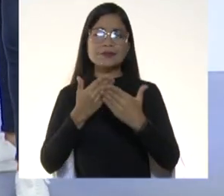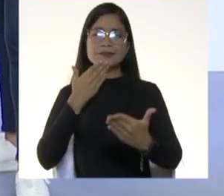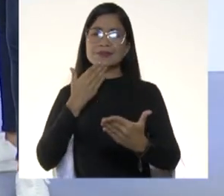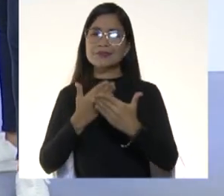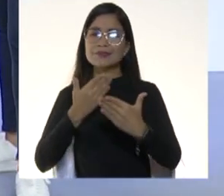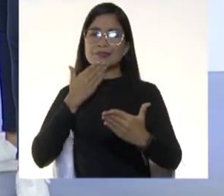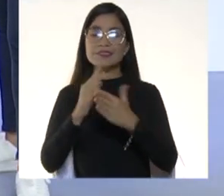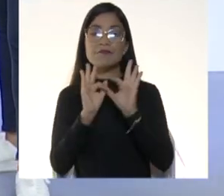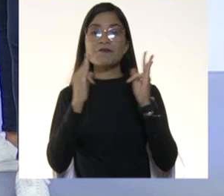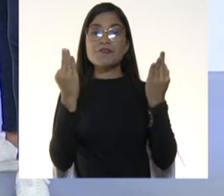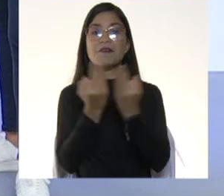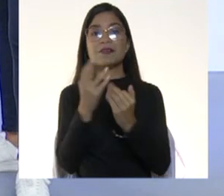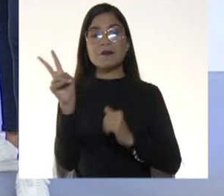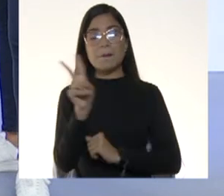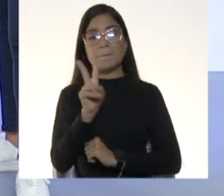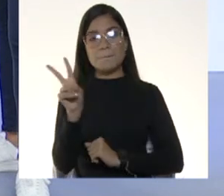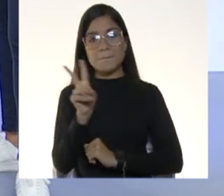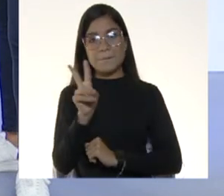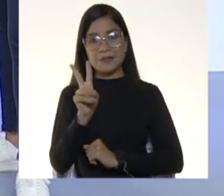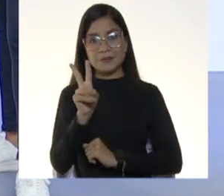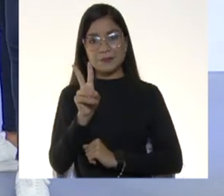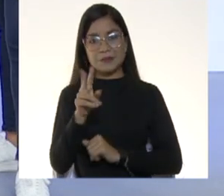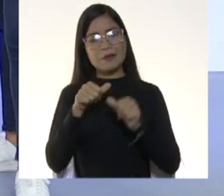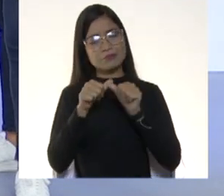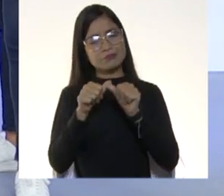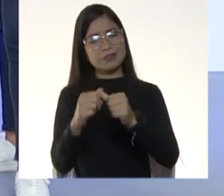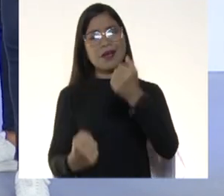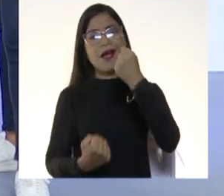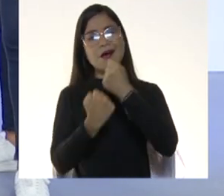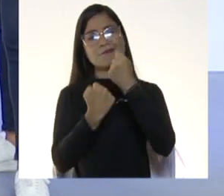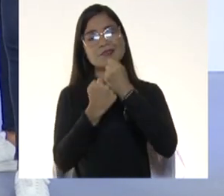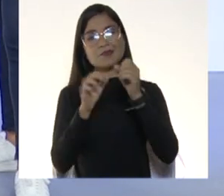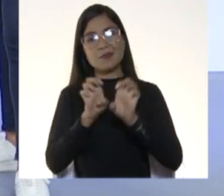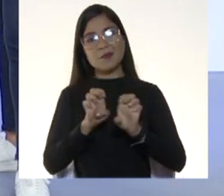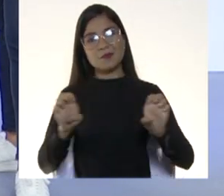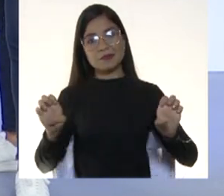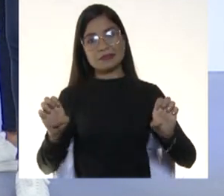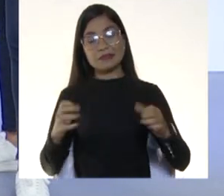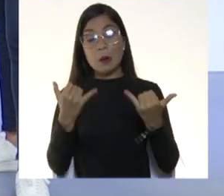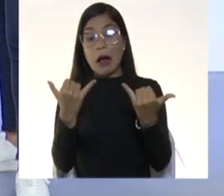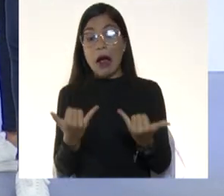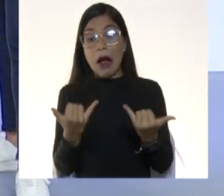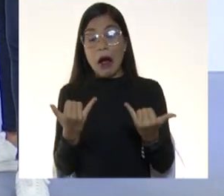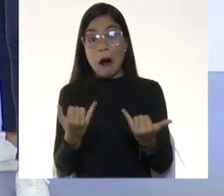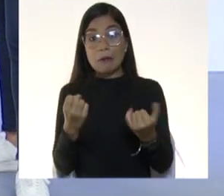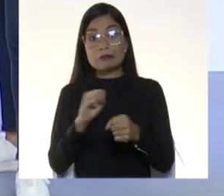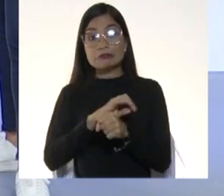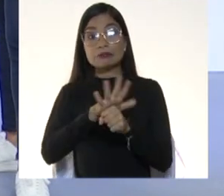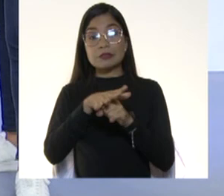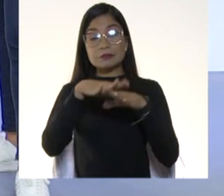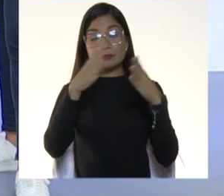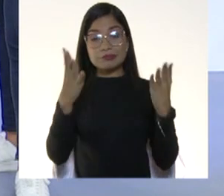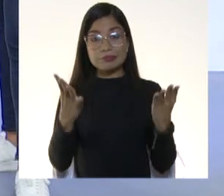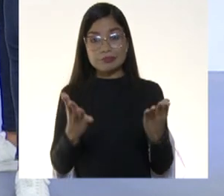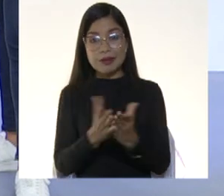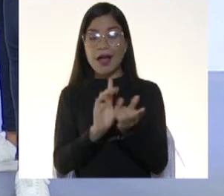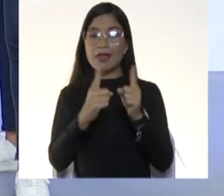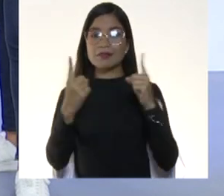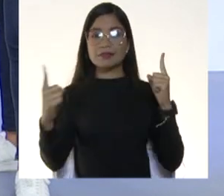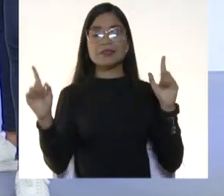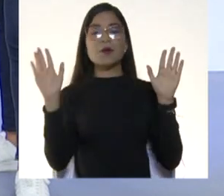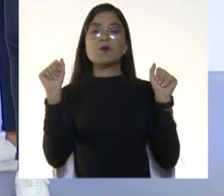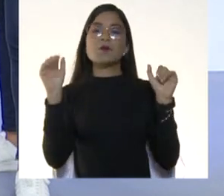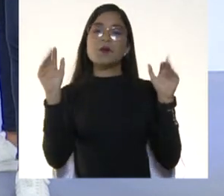Cianya, muchísimas gracias, familia venezolana, por seguir apoyando la educación en estos tiempos de pandemia y sobre todo a distancia.